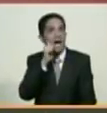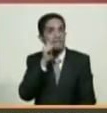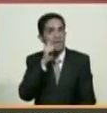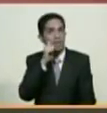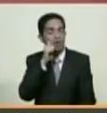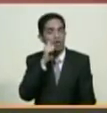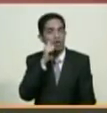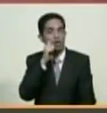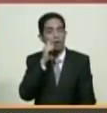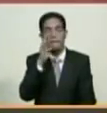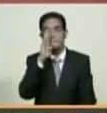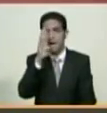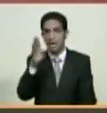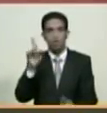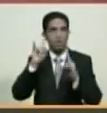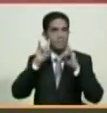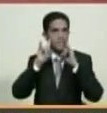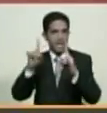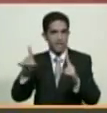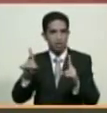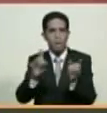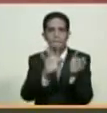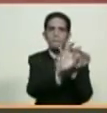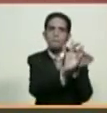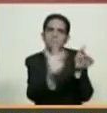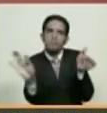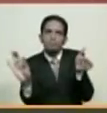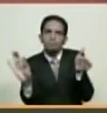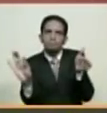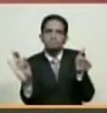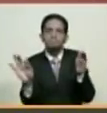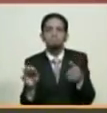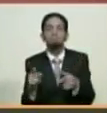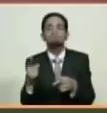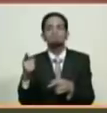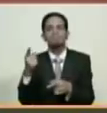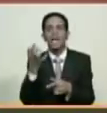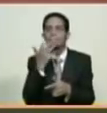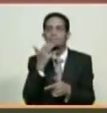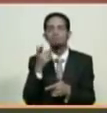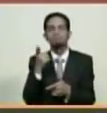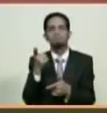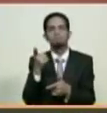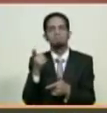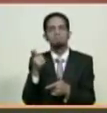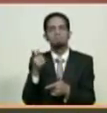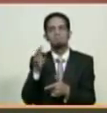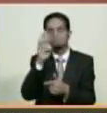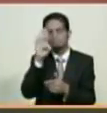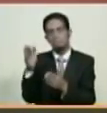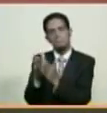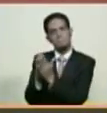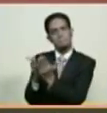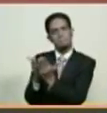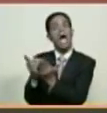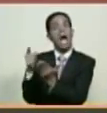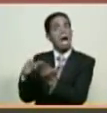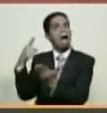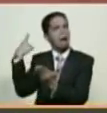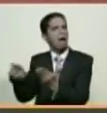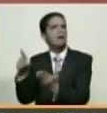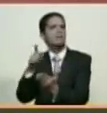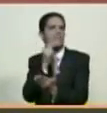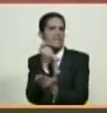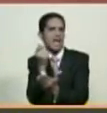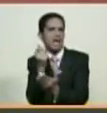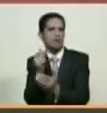libreta, en su cuenta, en la plataforma digital de su cuenta, verán el depósito correspondiente a 1.800 bolívares soberanos,